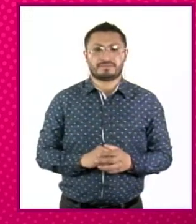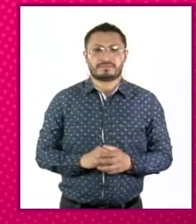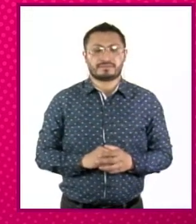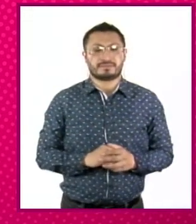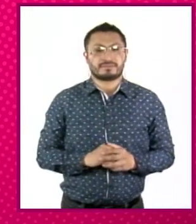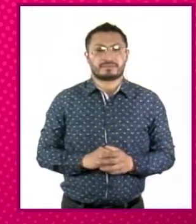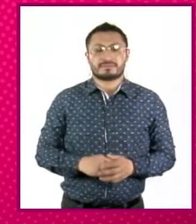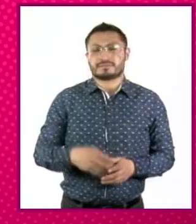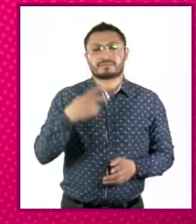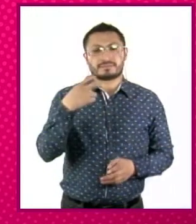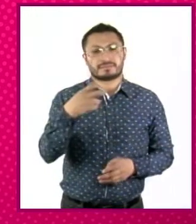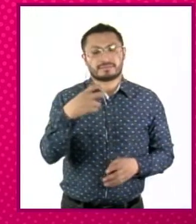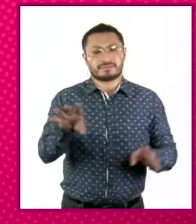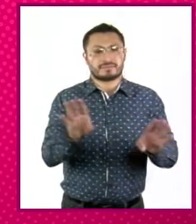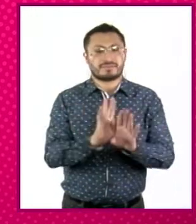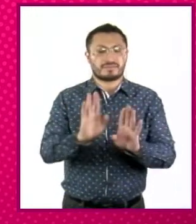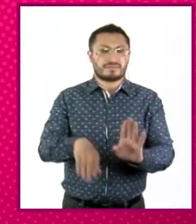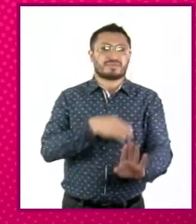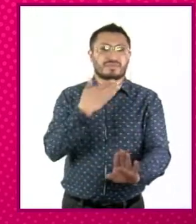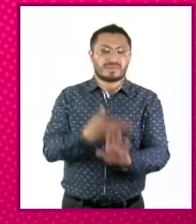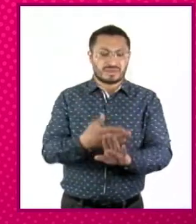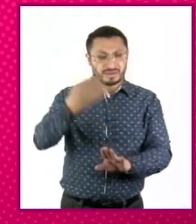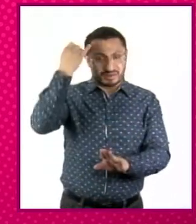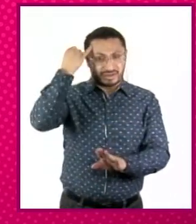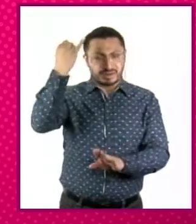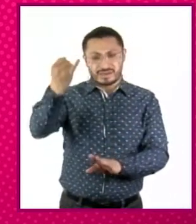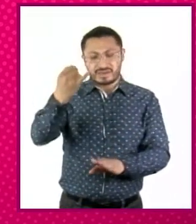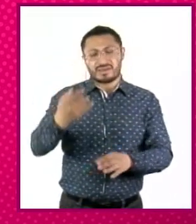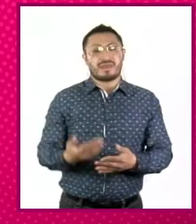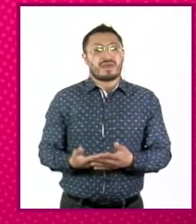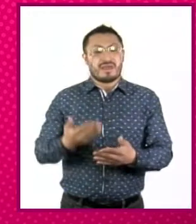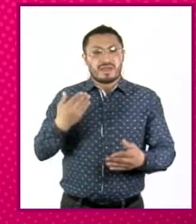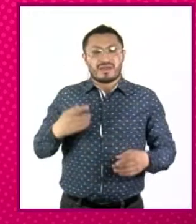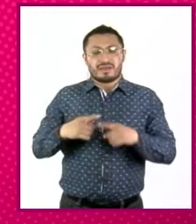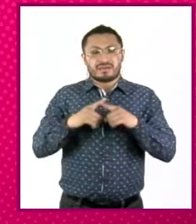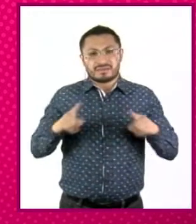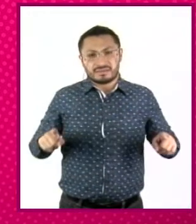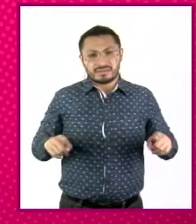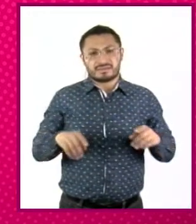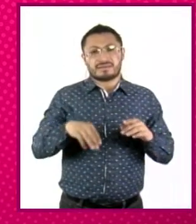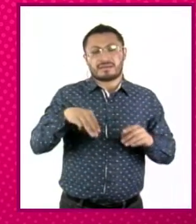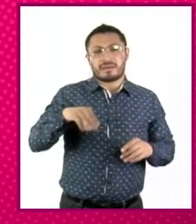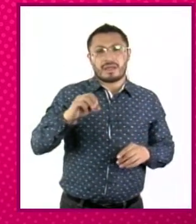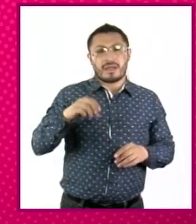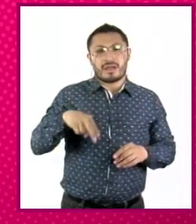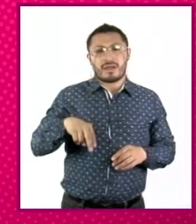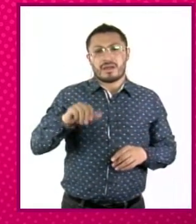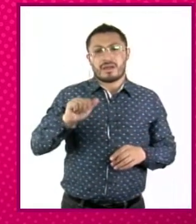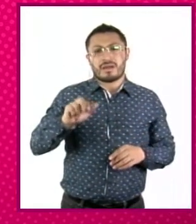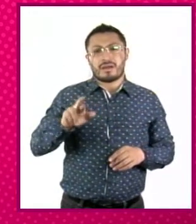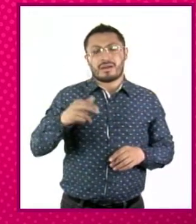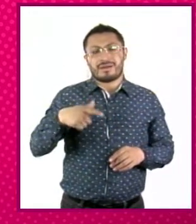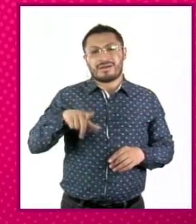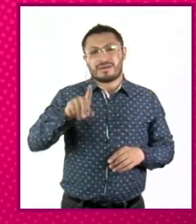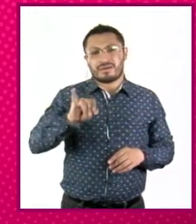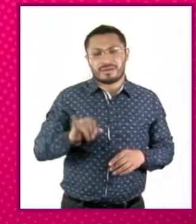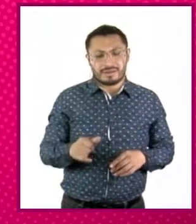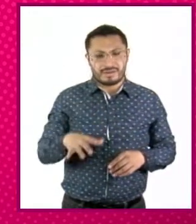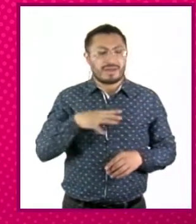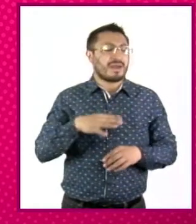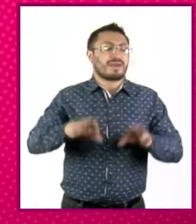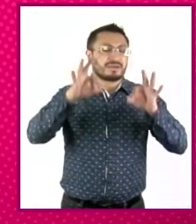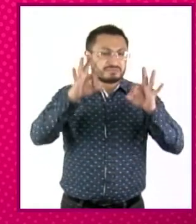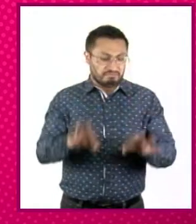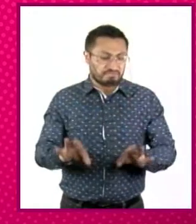Esto contraviene la idea de las diferencias que la monarquía tenía claramente establecidas,